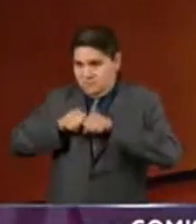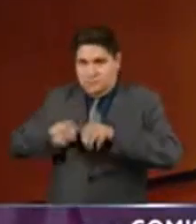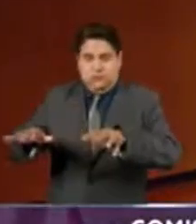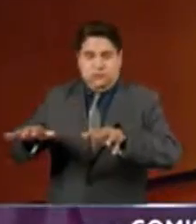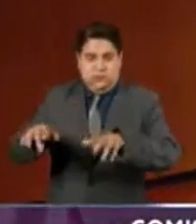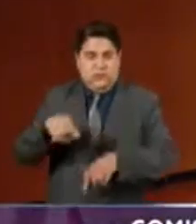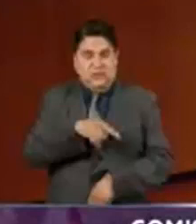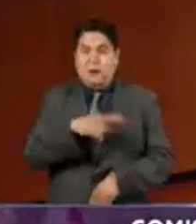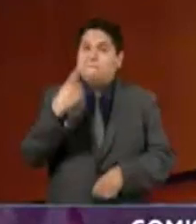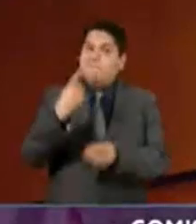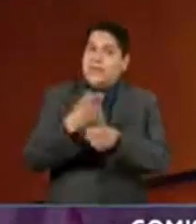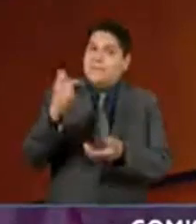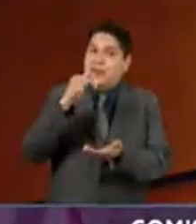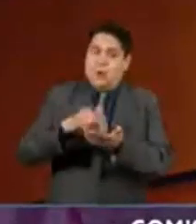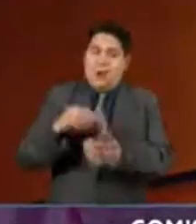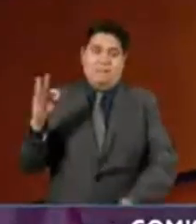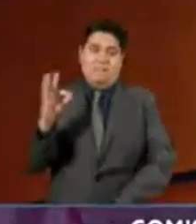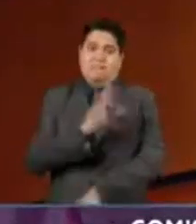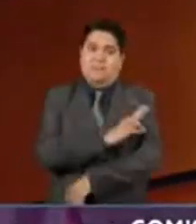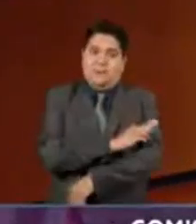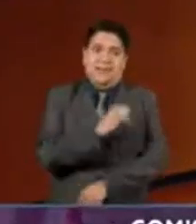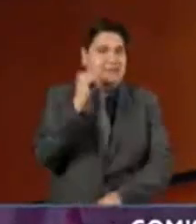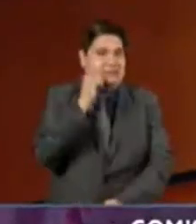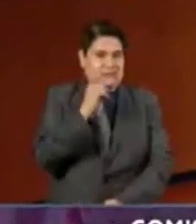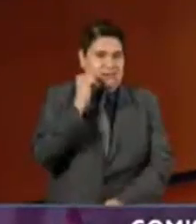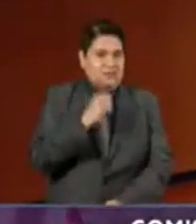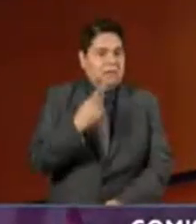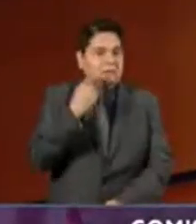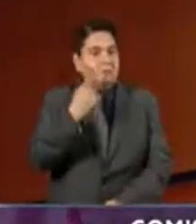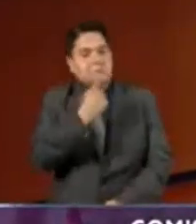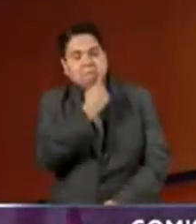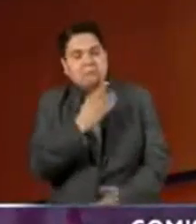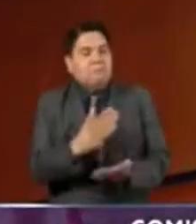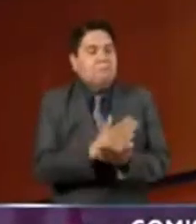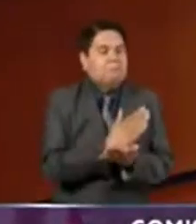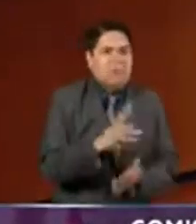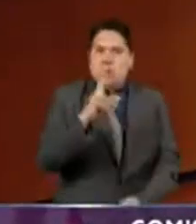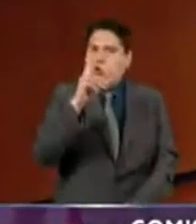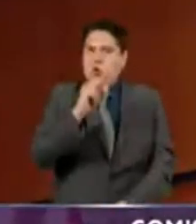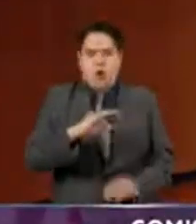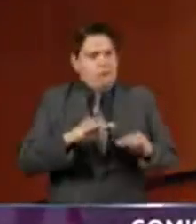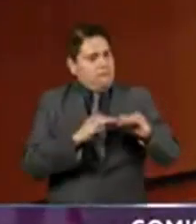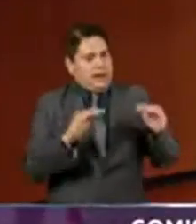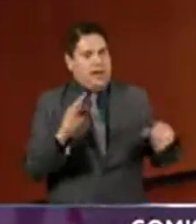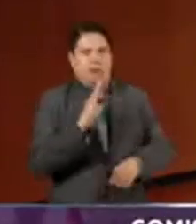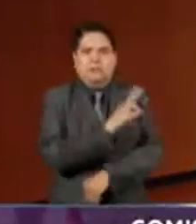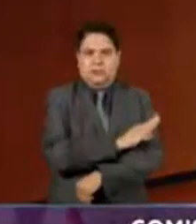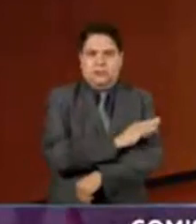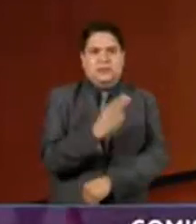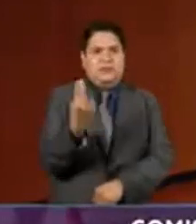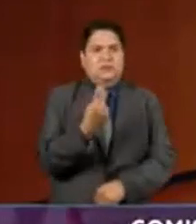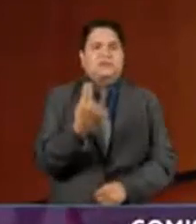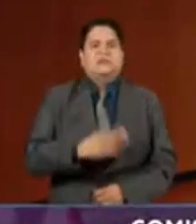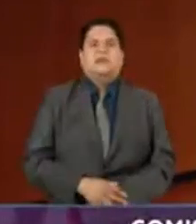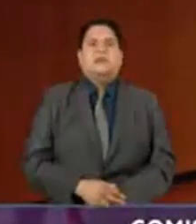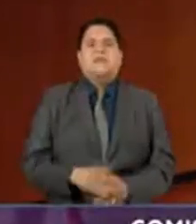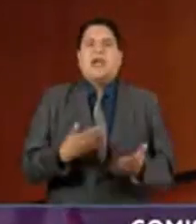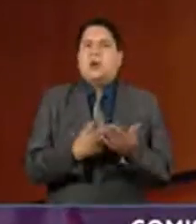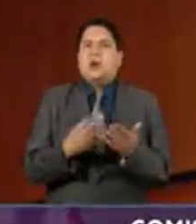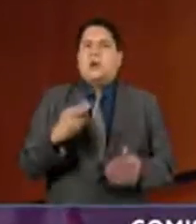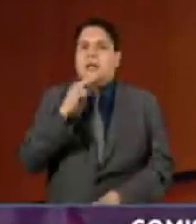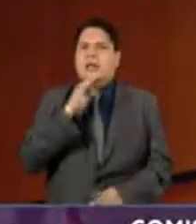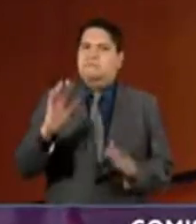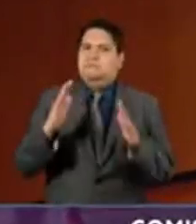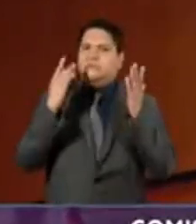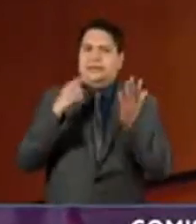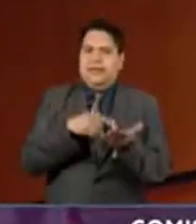causa mayor, sea vacunado sin distinción alguna. Proponemos de manera urgente que sea